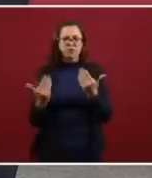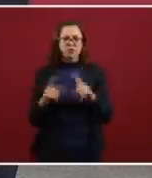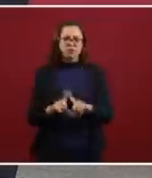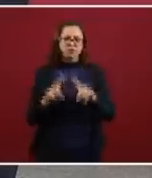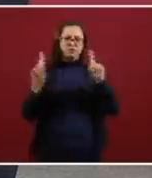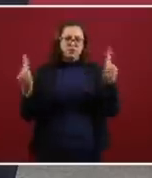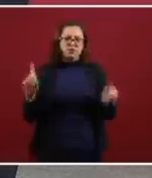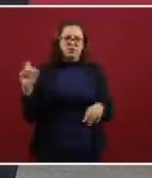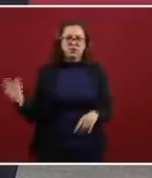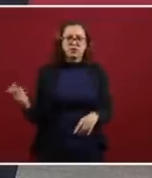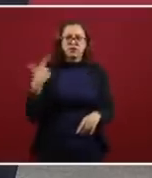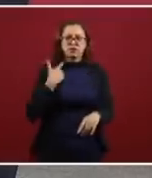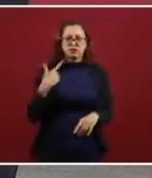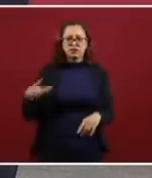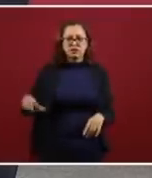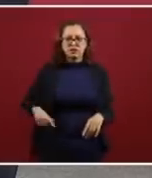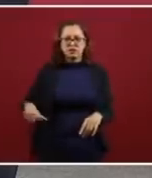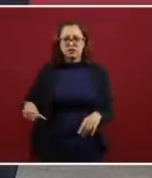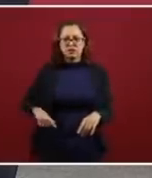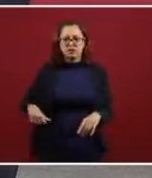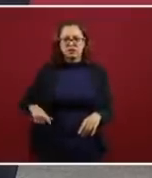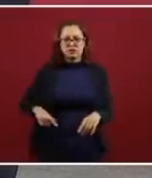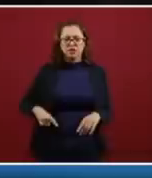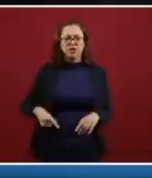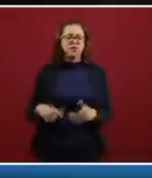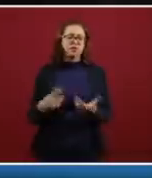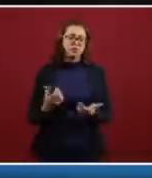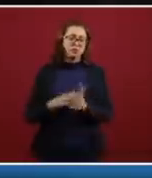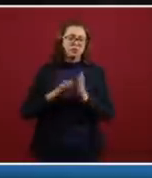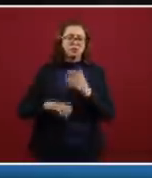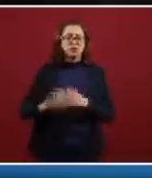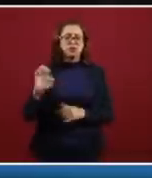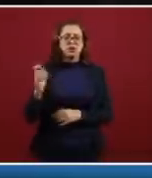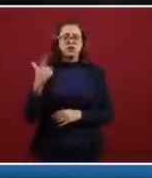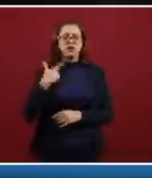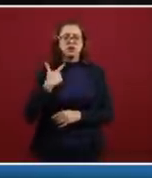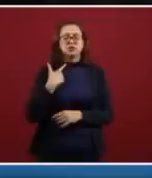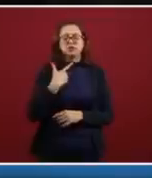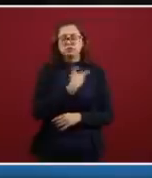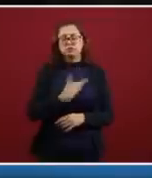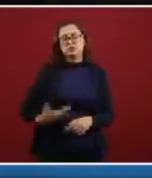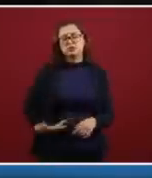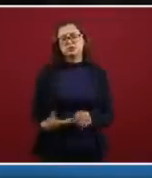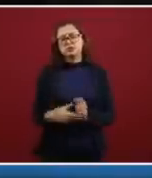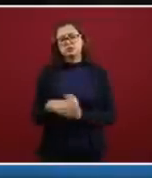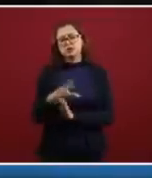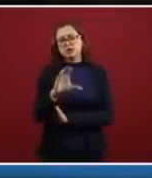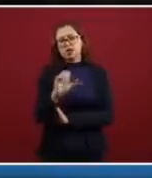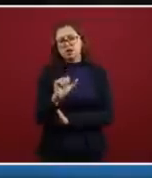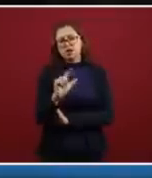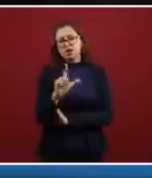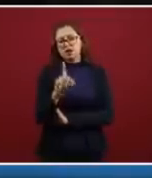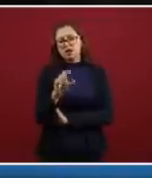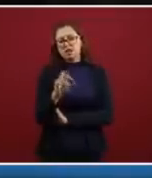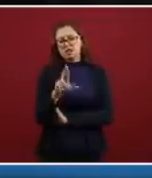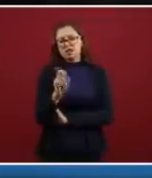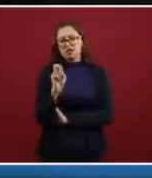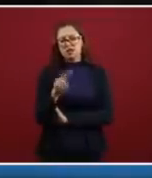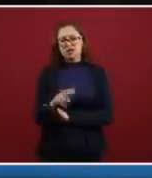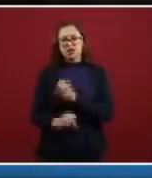tuvieron gobiernos pasados, como el de Felipe Calderón, cuando en el 2009, en plena